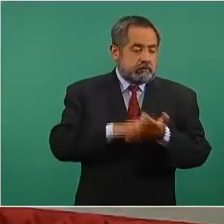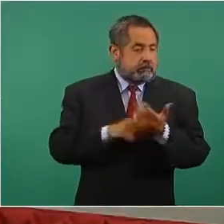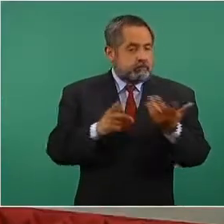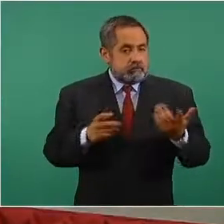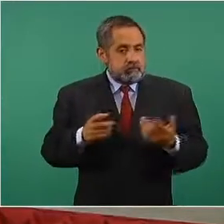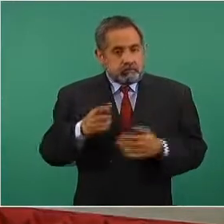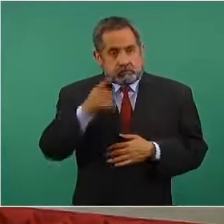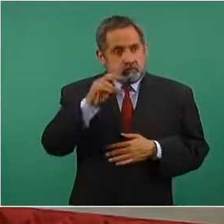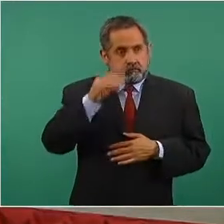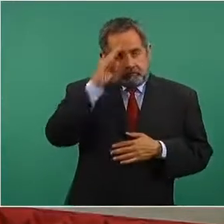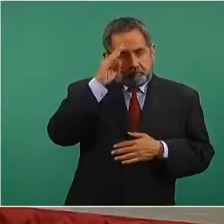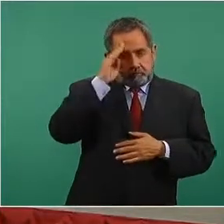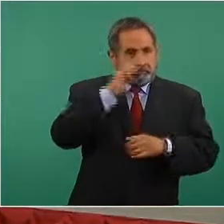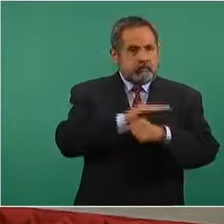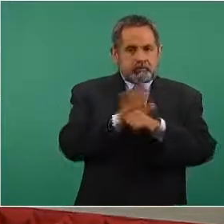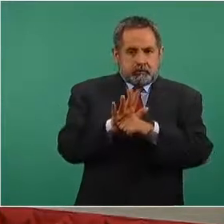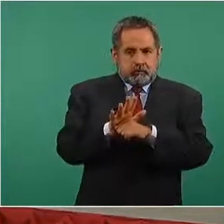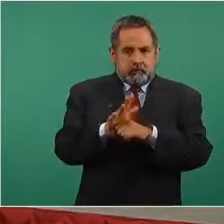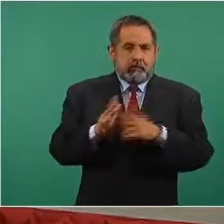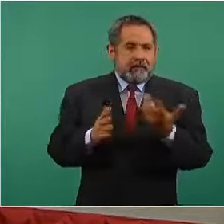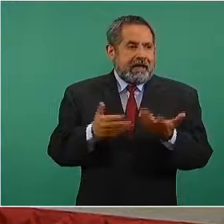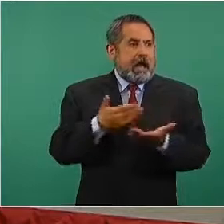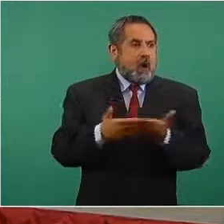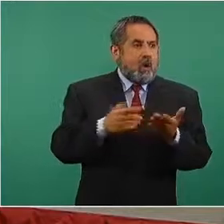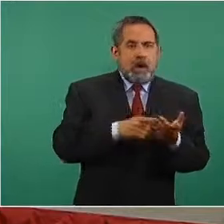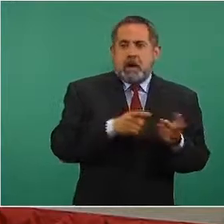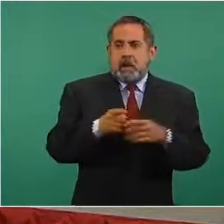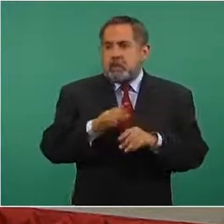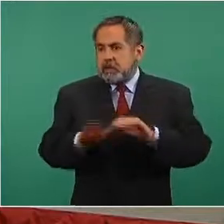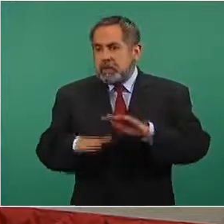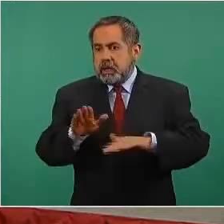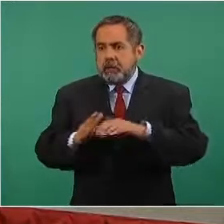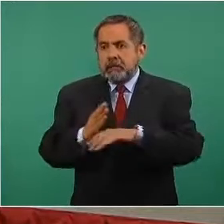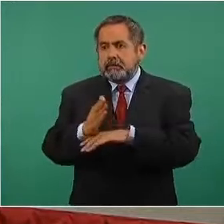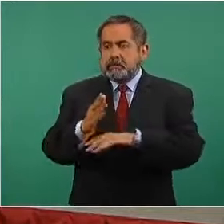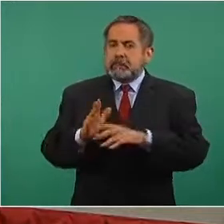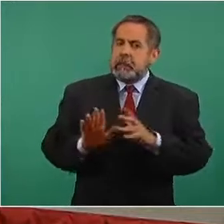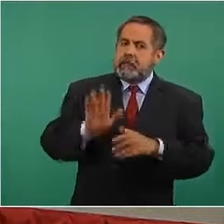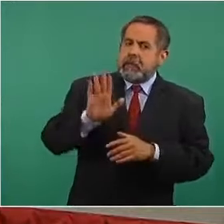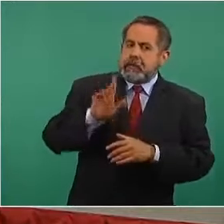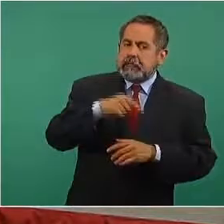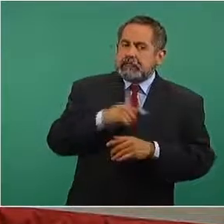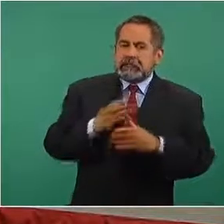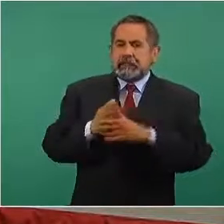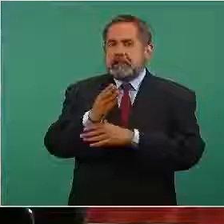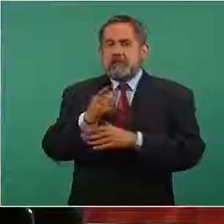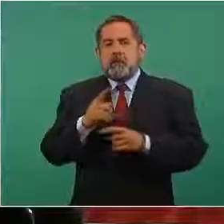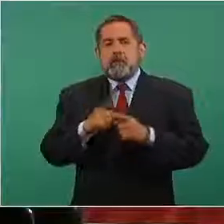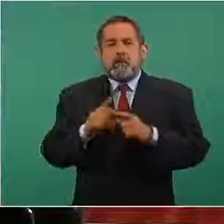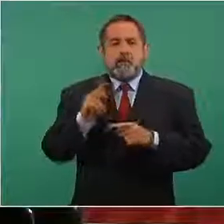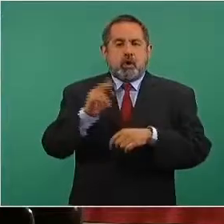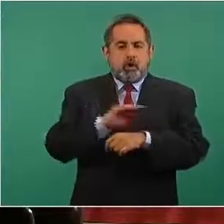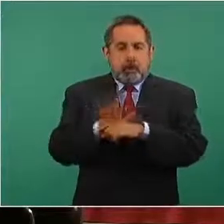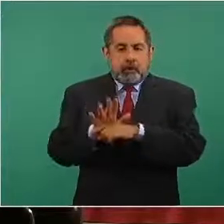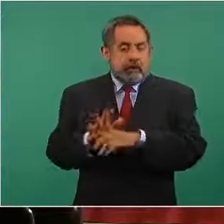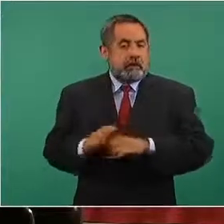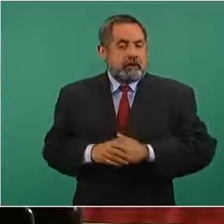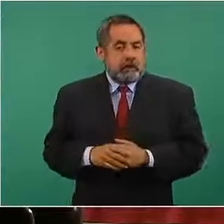no se esperaba COVID. Entonces todo lo que está asociado a COVID, teóricamente, es parte de este exceso. Parte de este